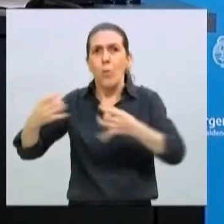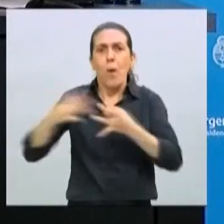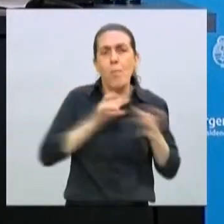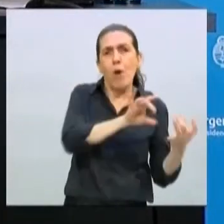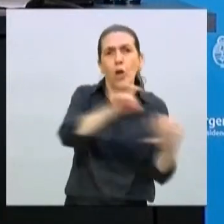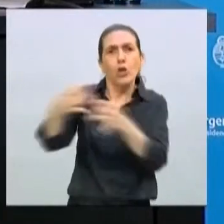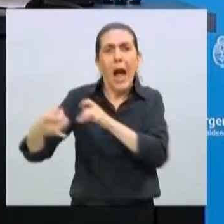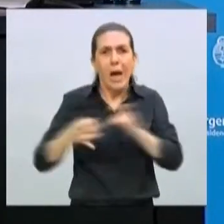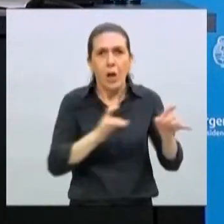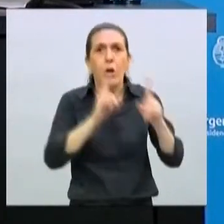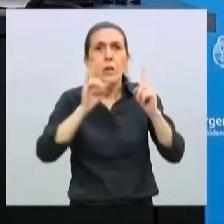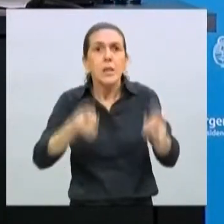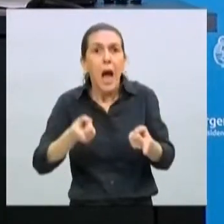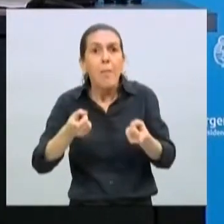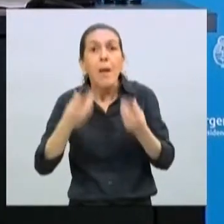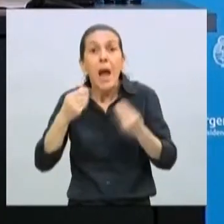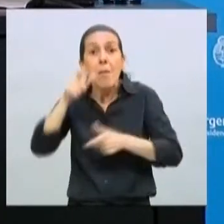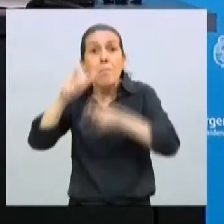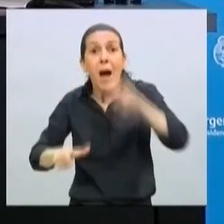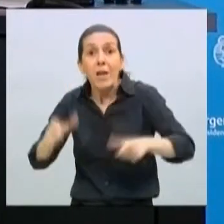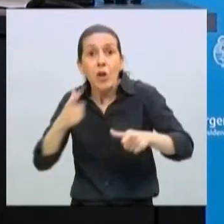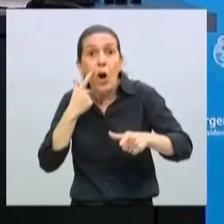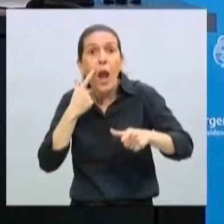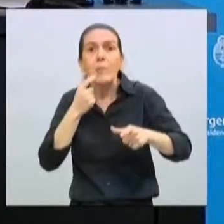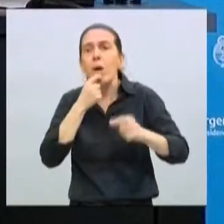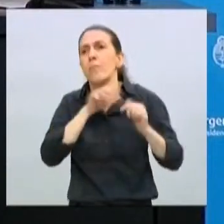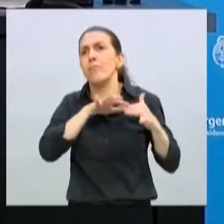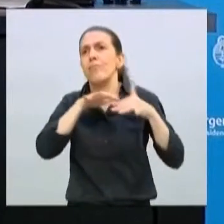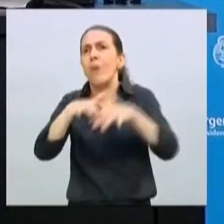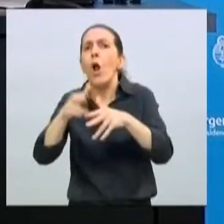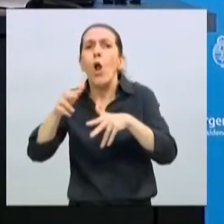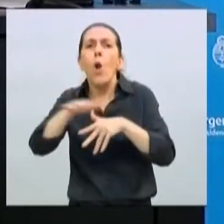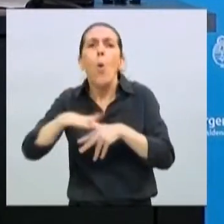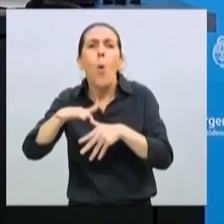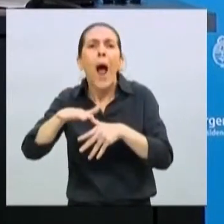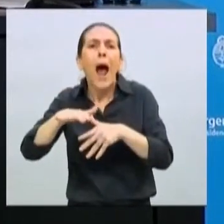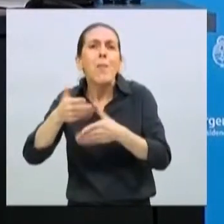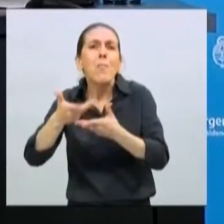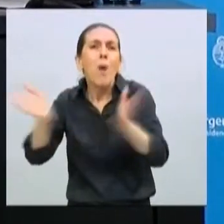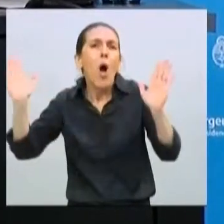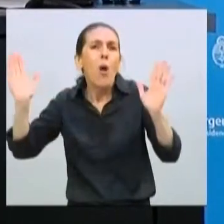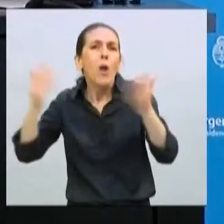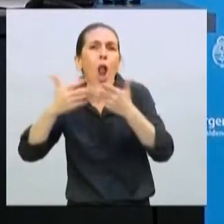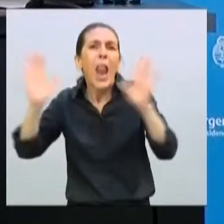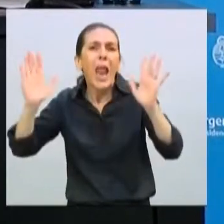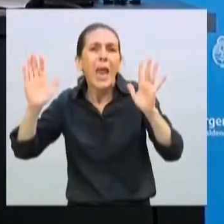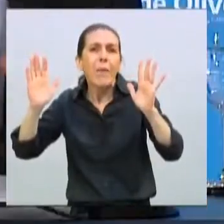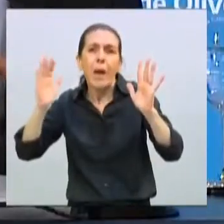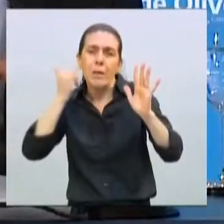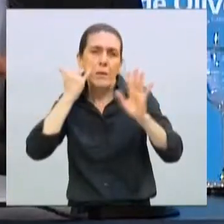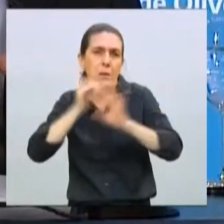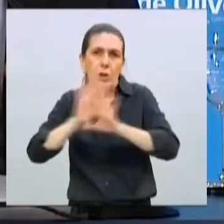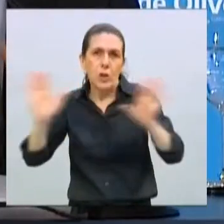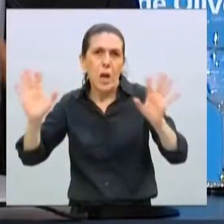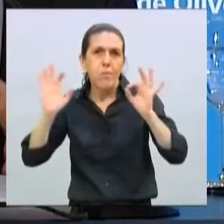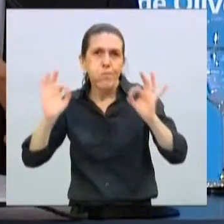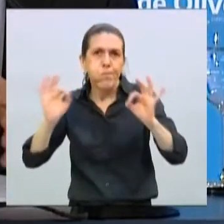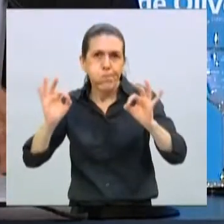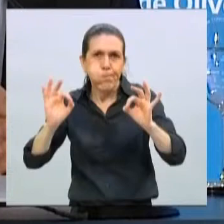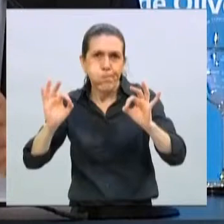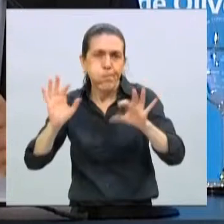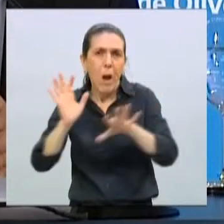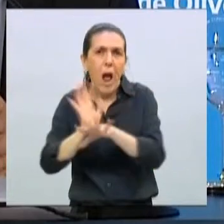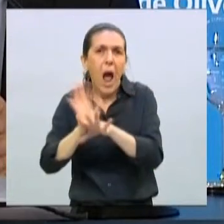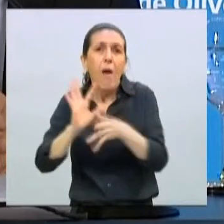de la ciudadanía, tanto en lugares públicos, esto ya está prácticamente impedido y ha tenido un resultado fuertísimo, como